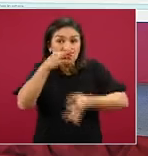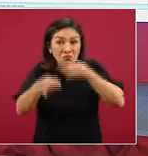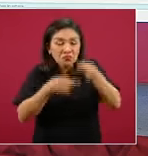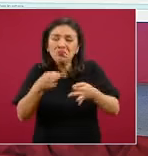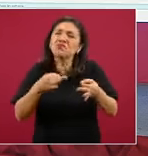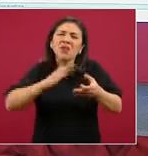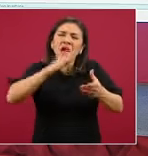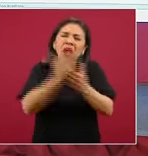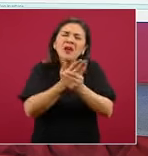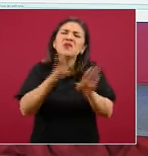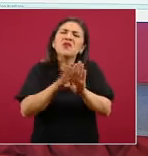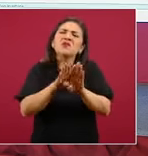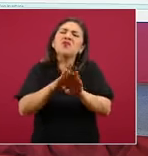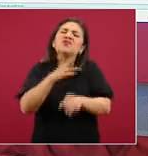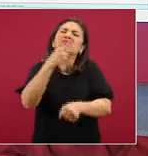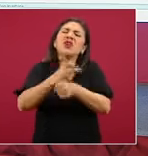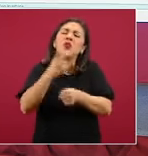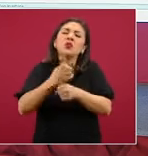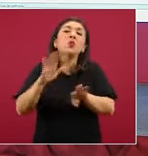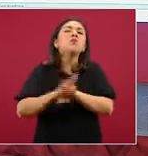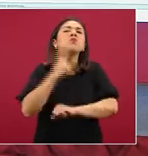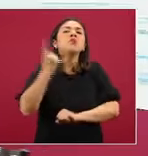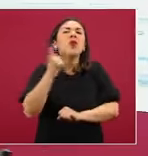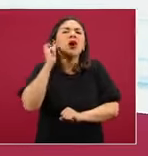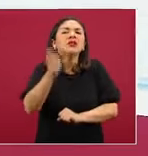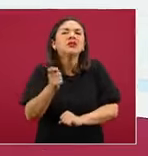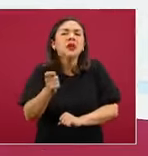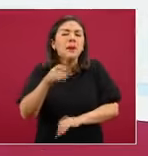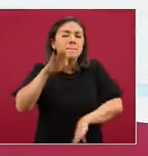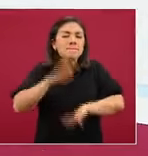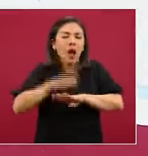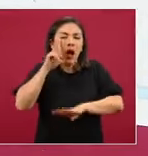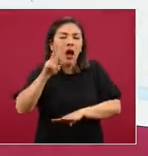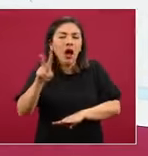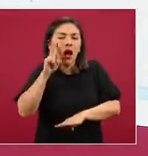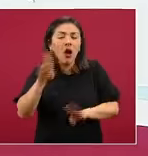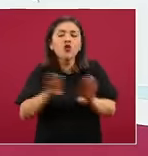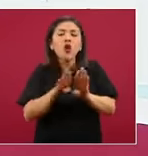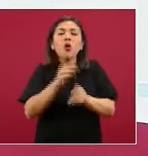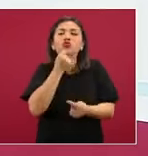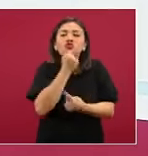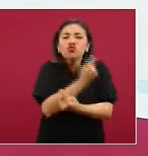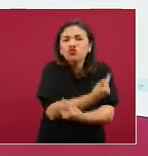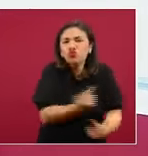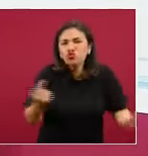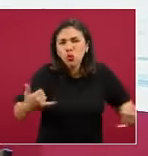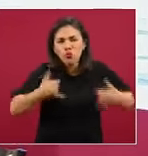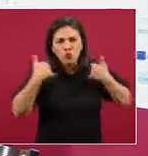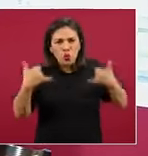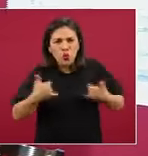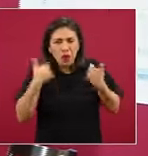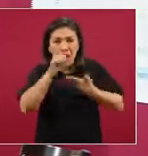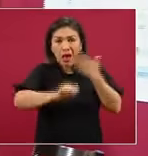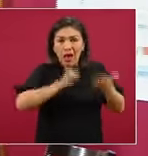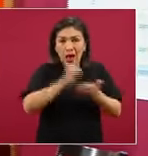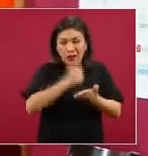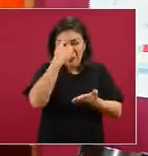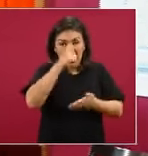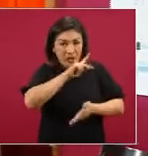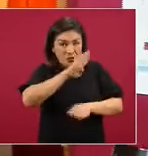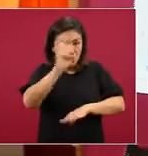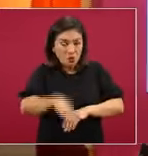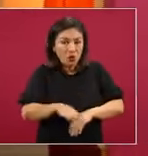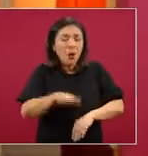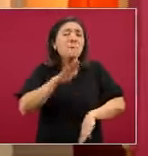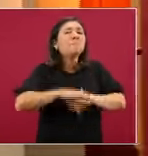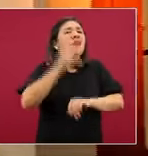de subreporte porque especialmente en los niños más pequeños el acta de defunción muchas veces